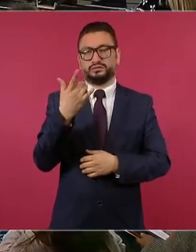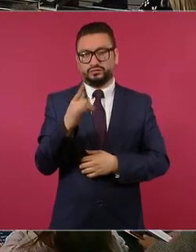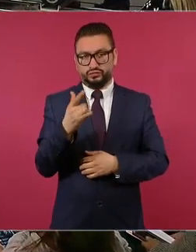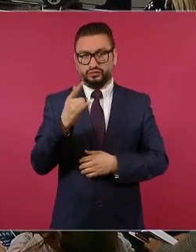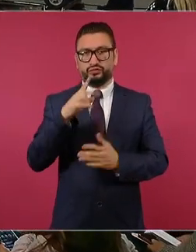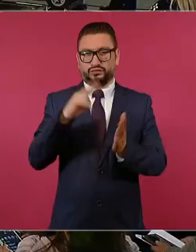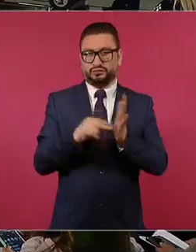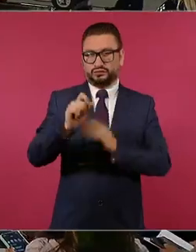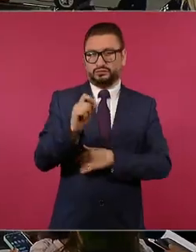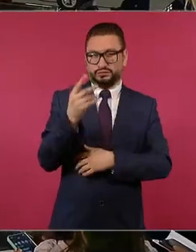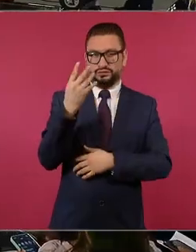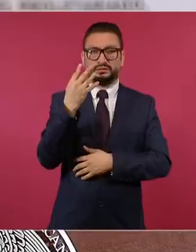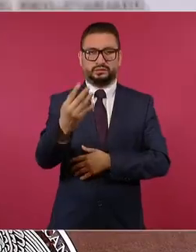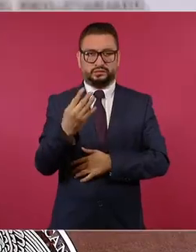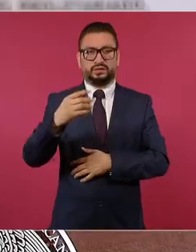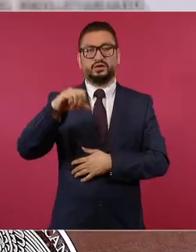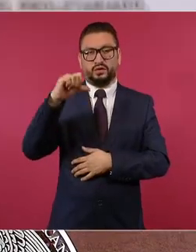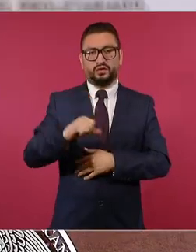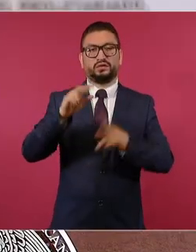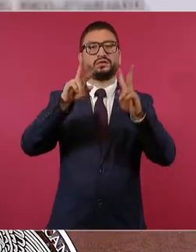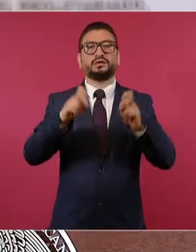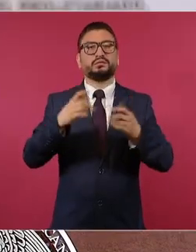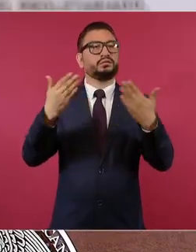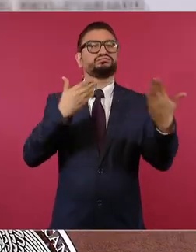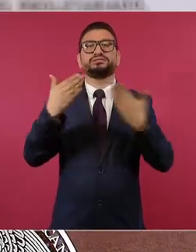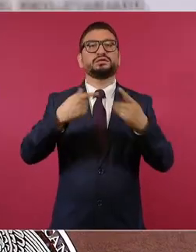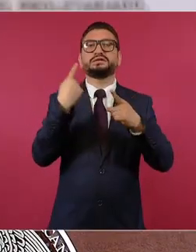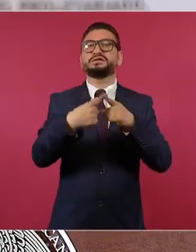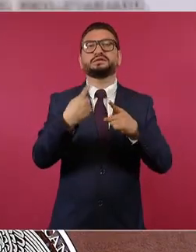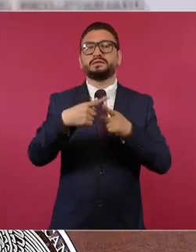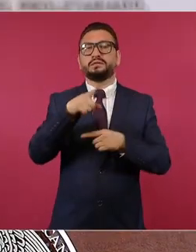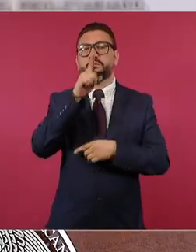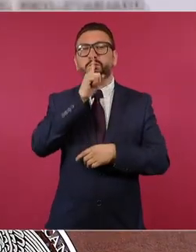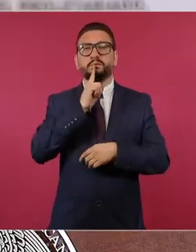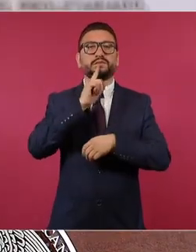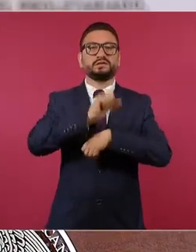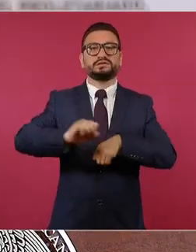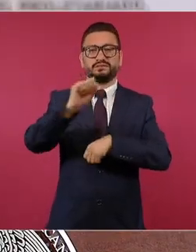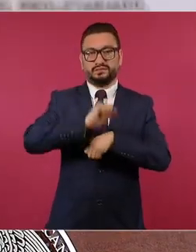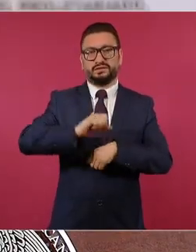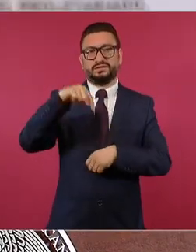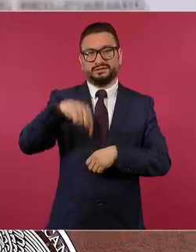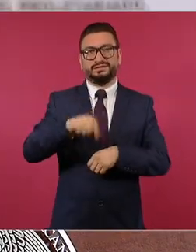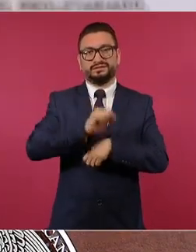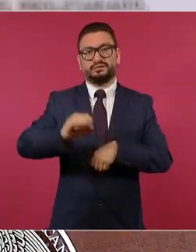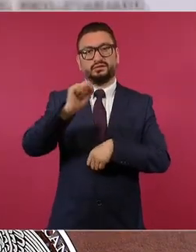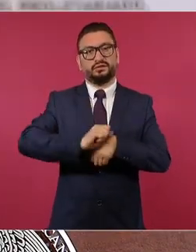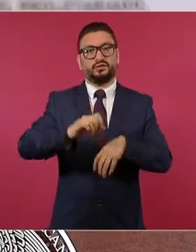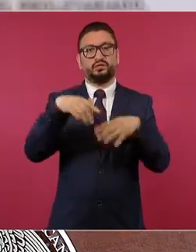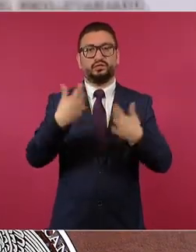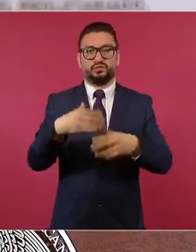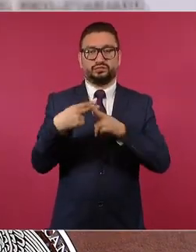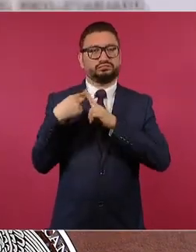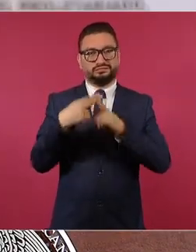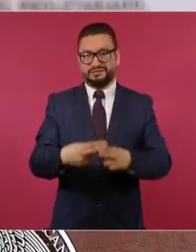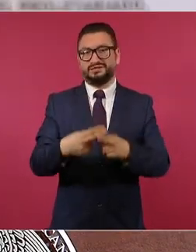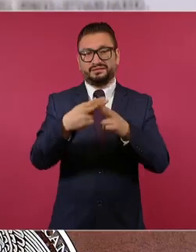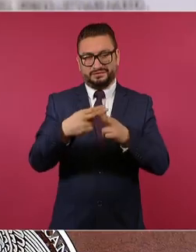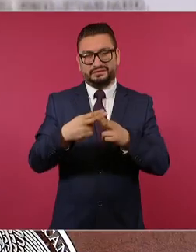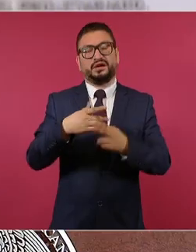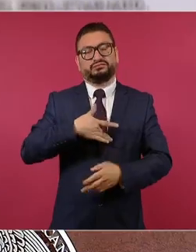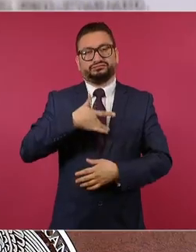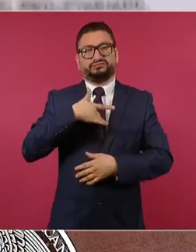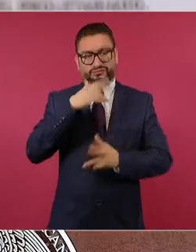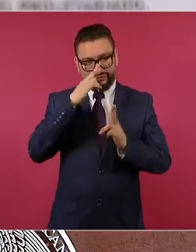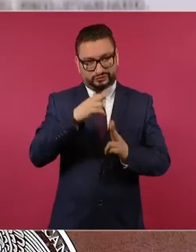año 2024. Esta es la sección ¿Quién es quién? Las mentiras de la semana, que por cierto esta semana es su tercer aniversario. Es un honor estar